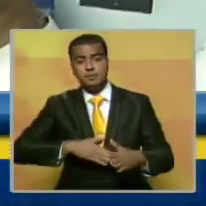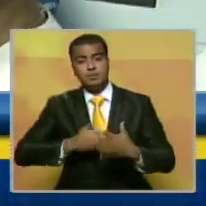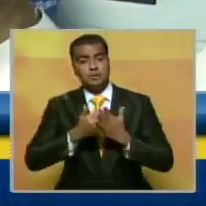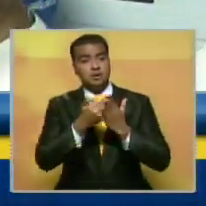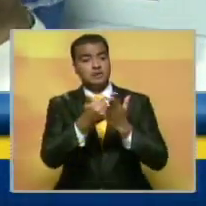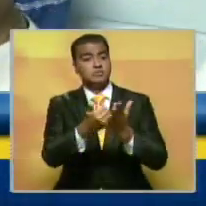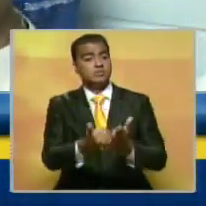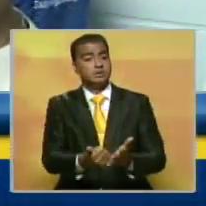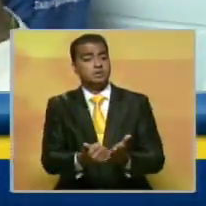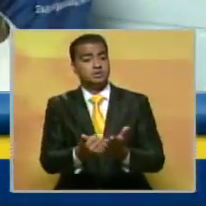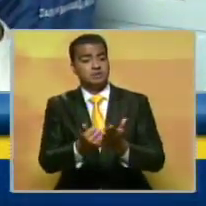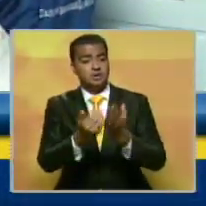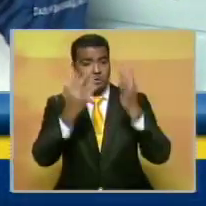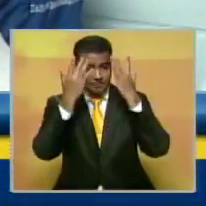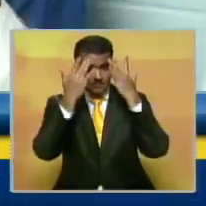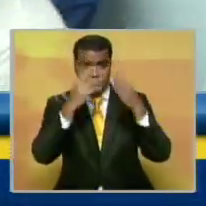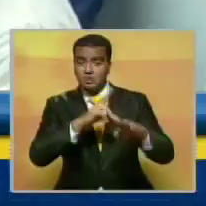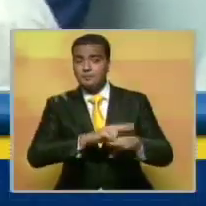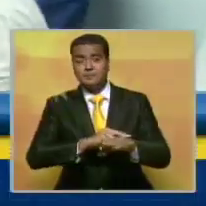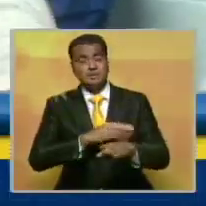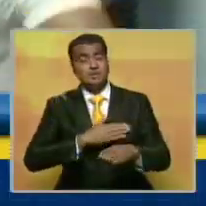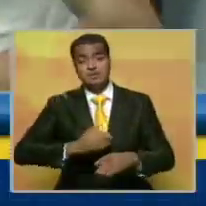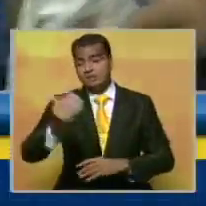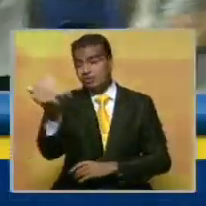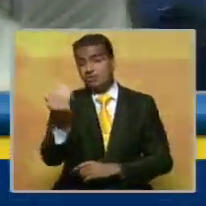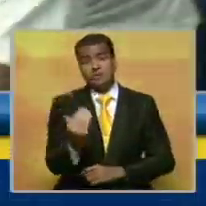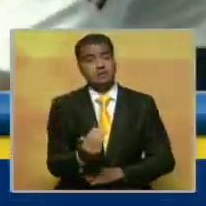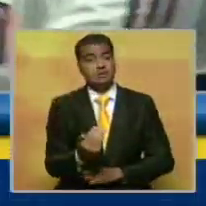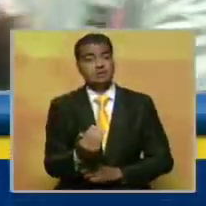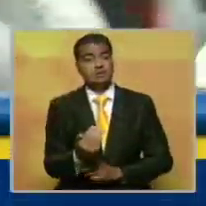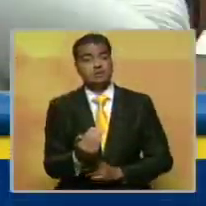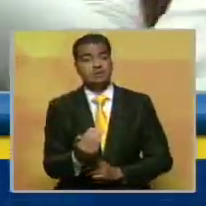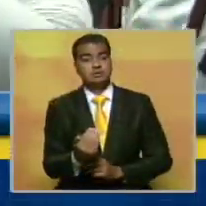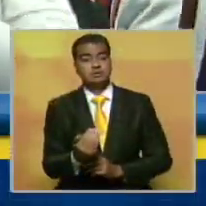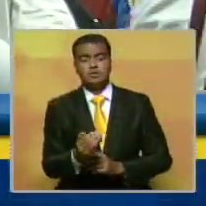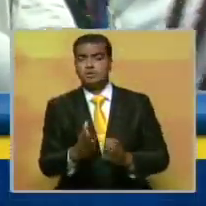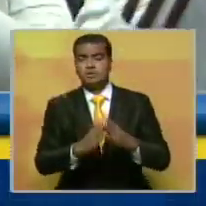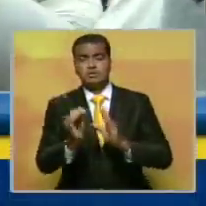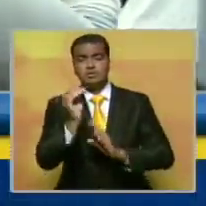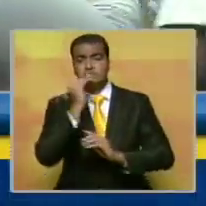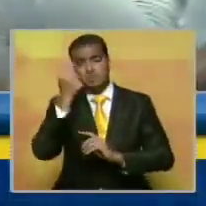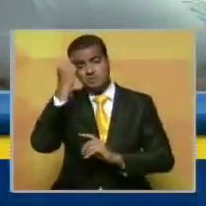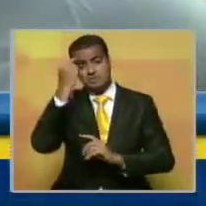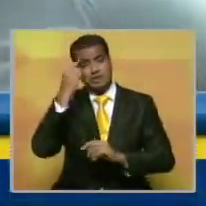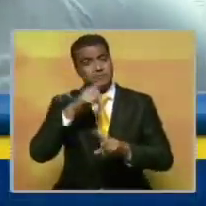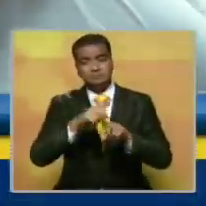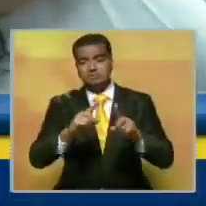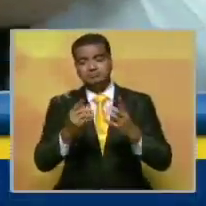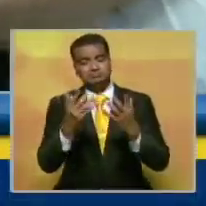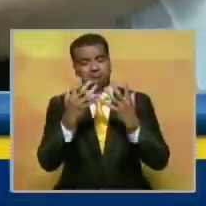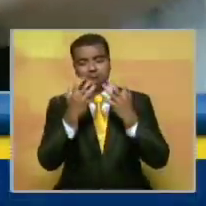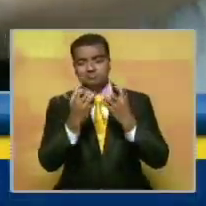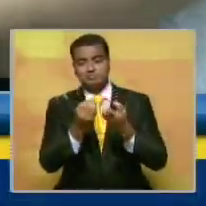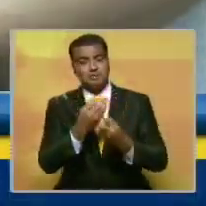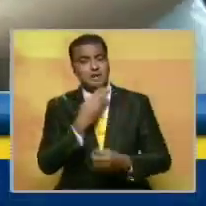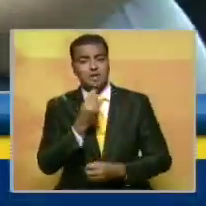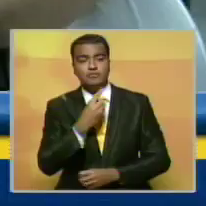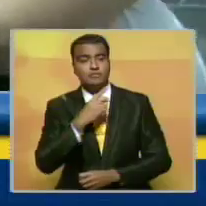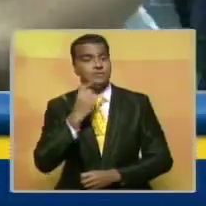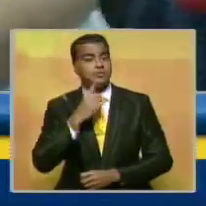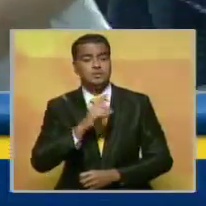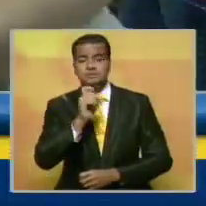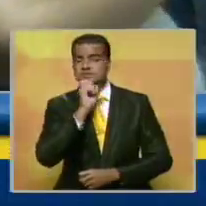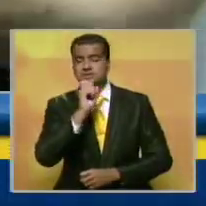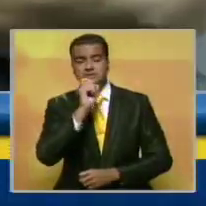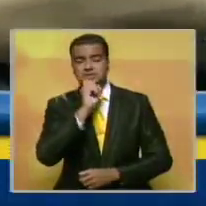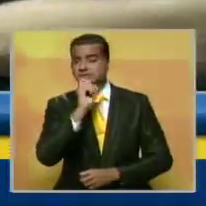ayudarla desde el punto de vista médico. Trataron de bajar la inflamación del cerebro, pero lamentablemente la joven se fue complicando